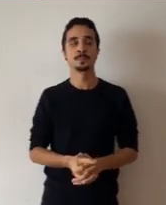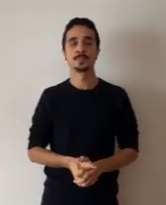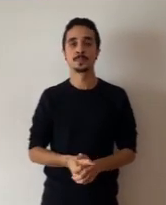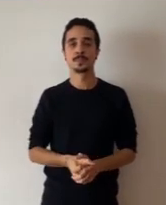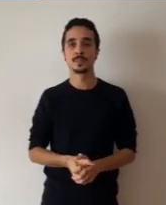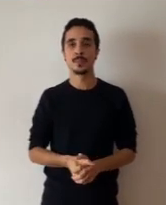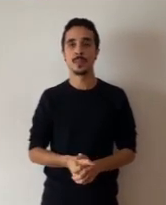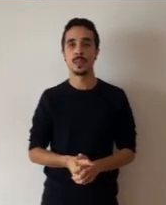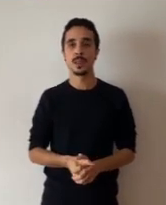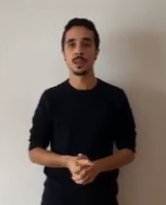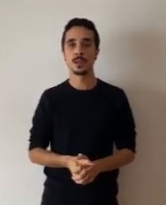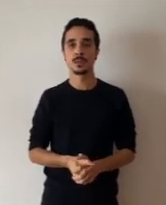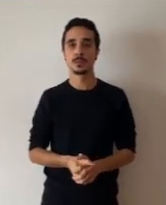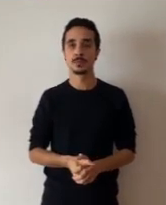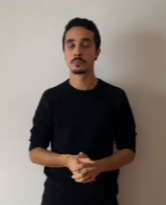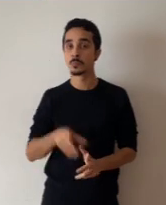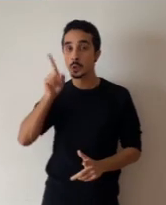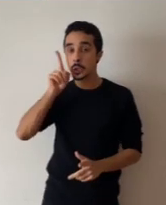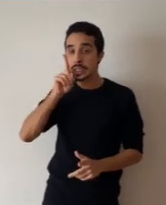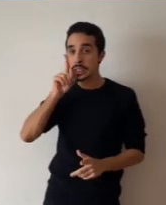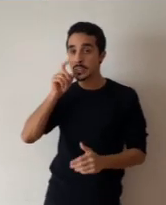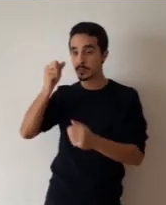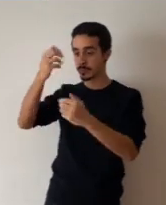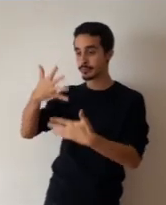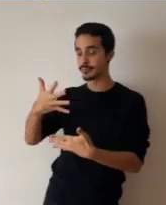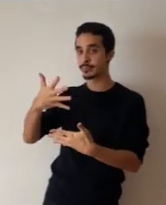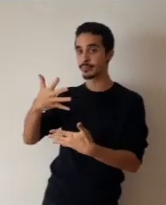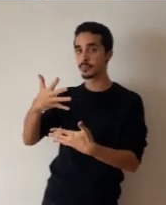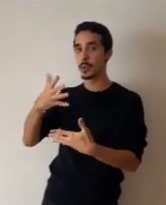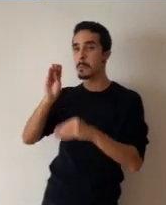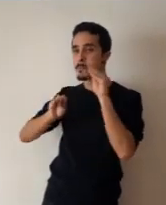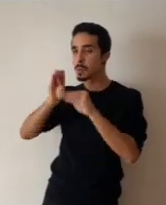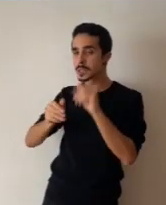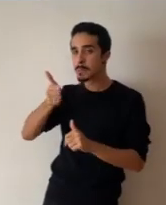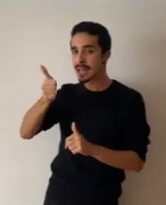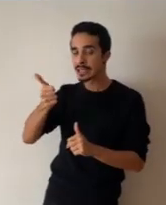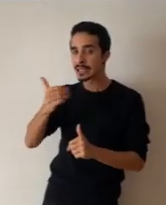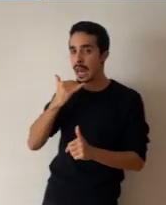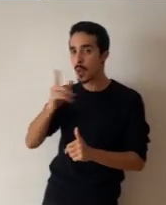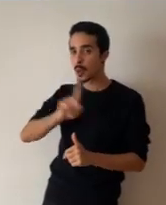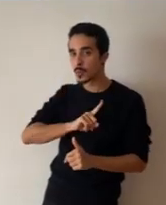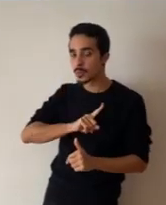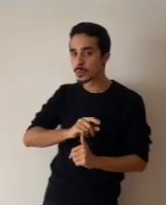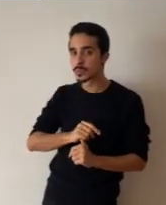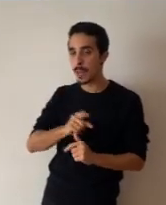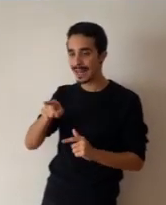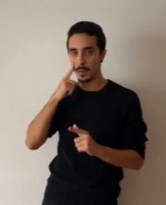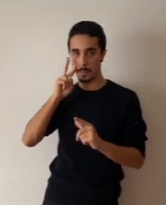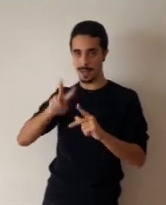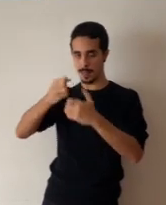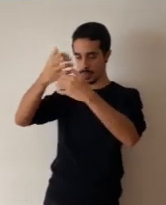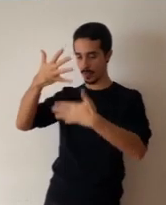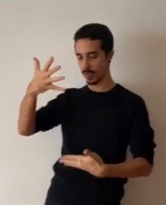Muy bien. Bueno, pues no sé si hay alguna pregunta más. Voy a ver si aquí